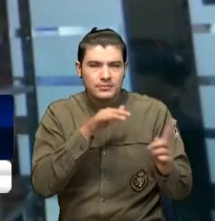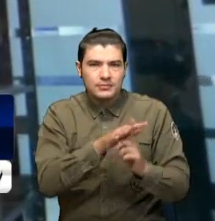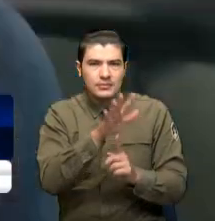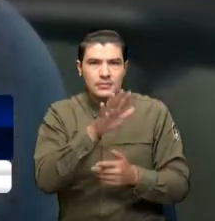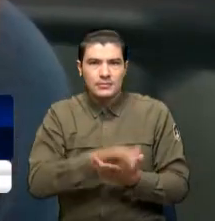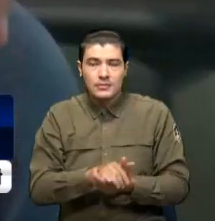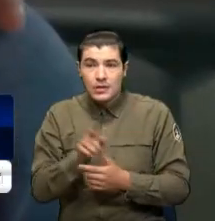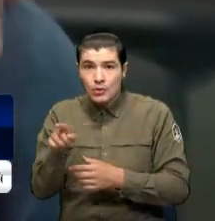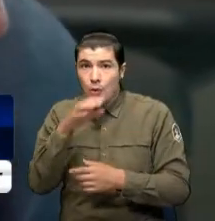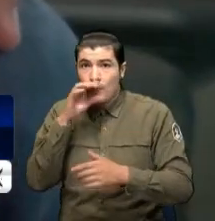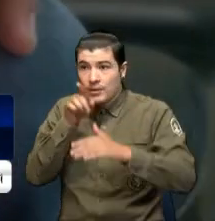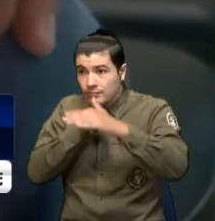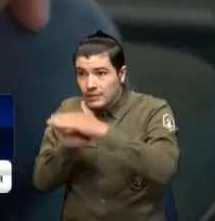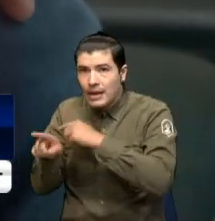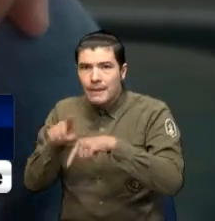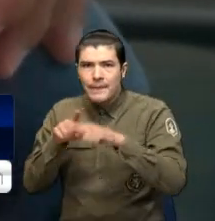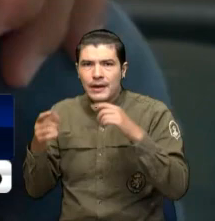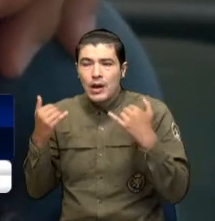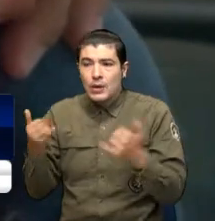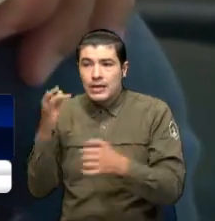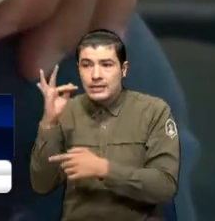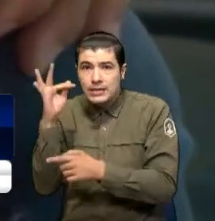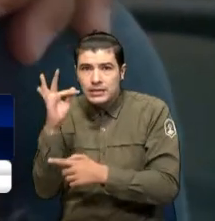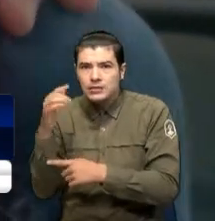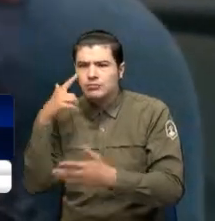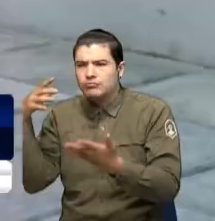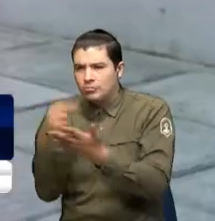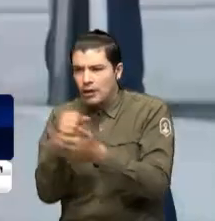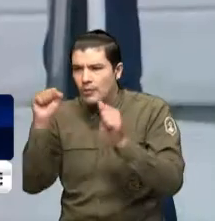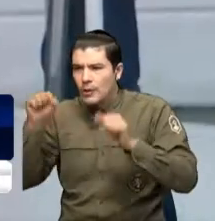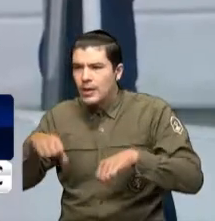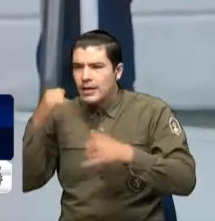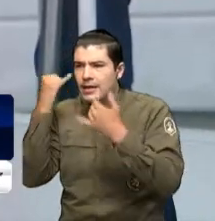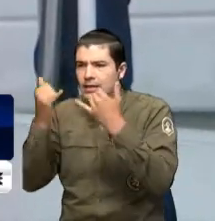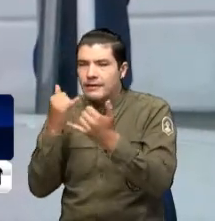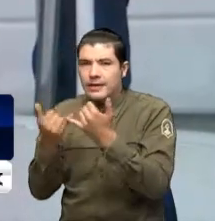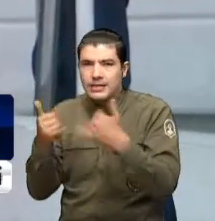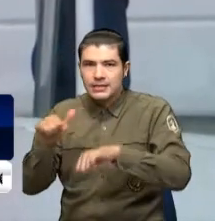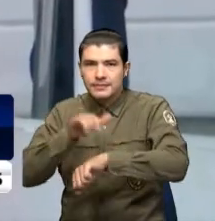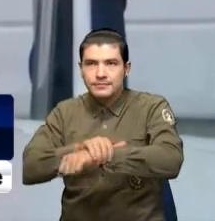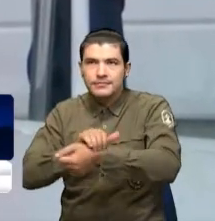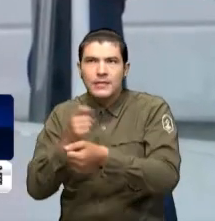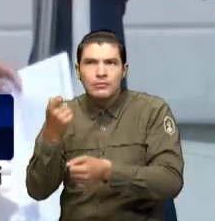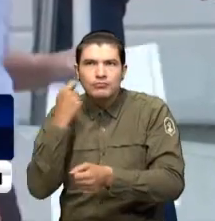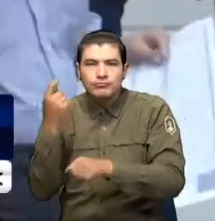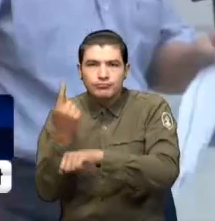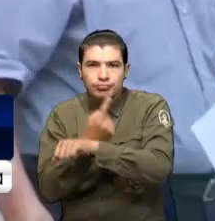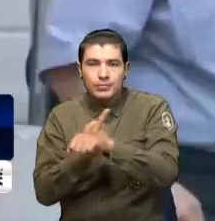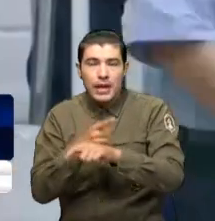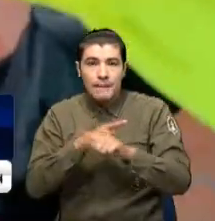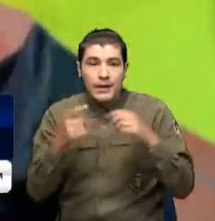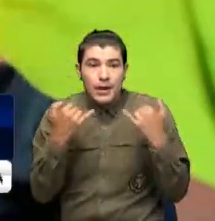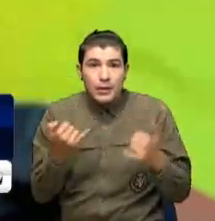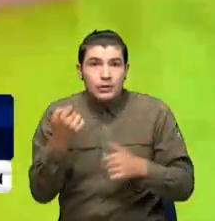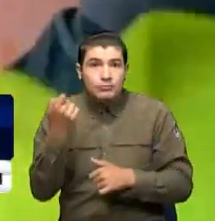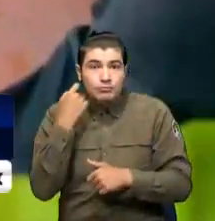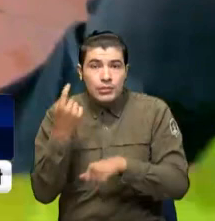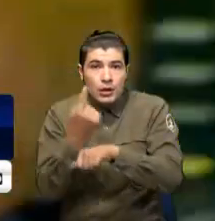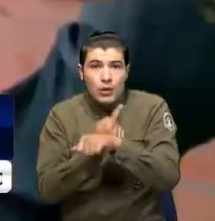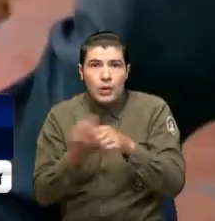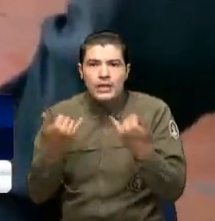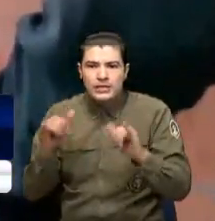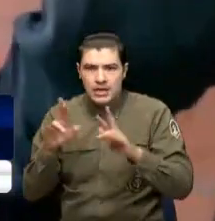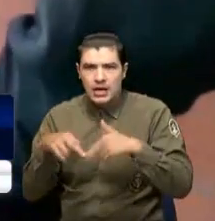lugar de los hechos. Gracias a la ayuda de testigos, logró ser identificado y capturado en días anteriores. En las últimas horas se produjeron